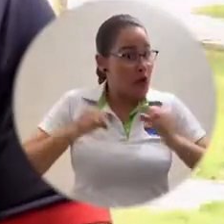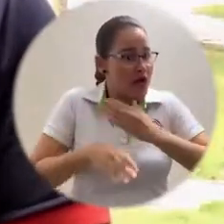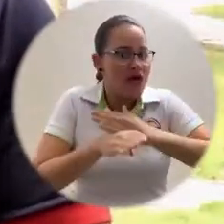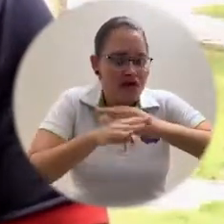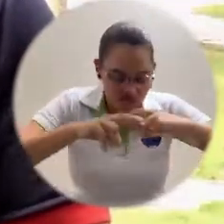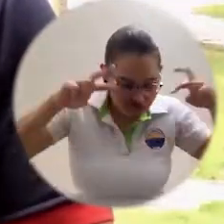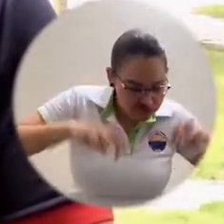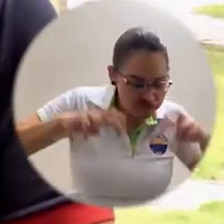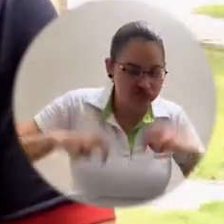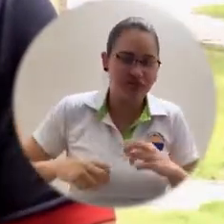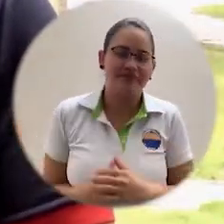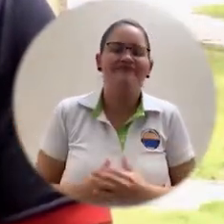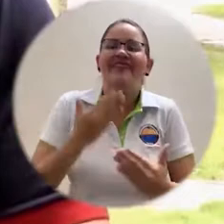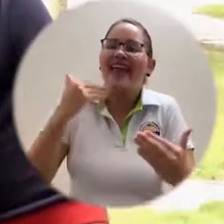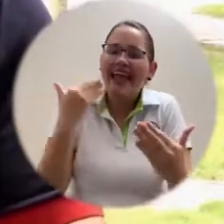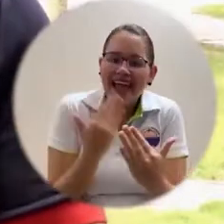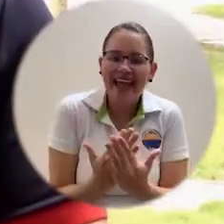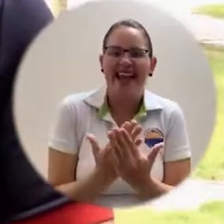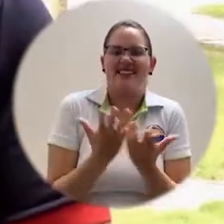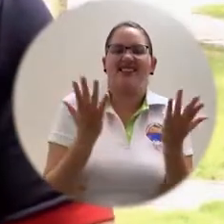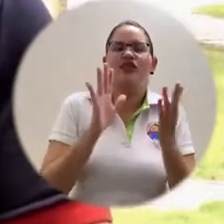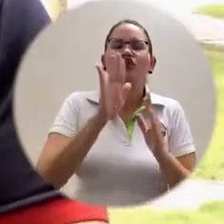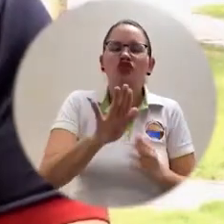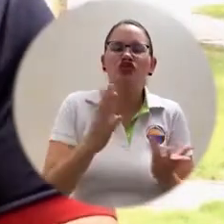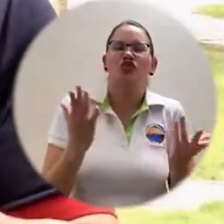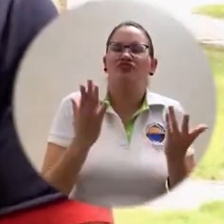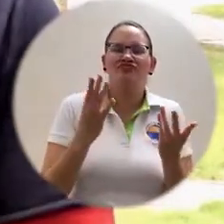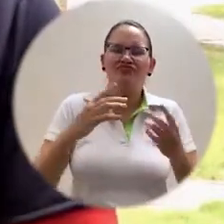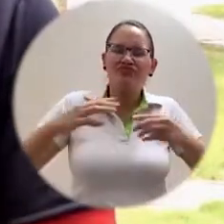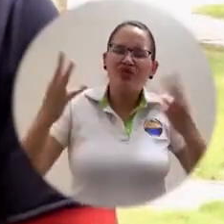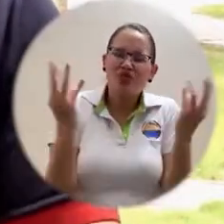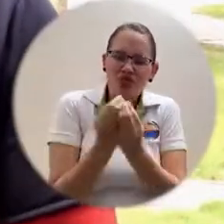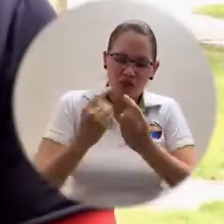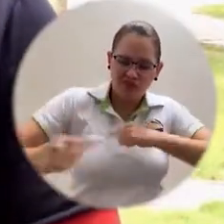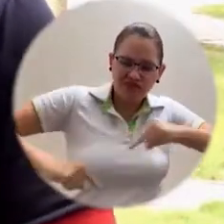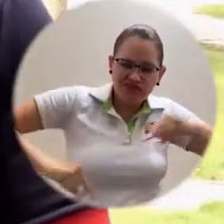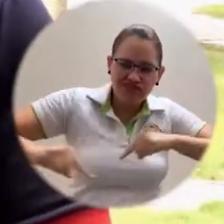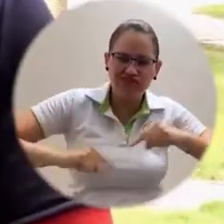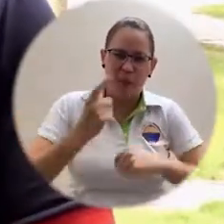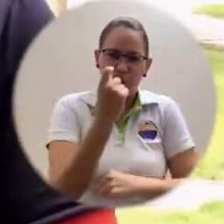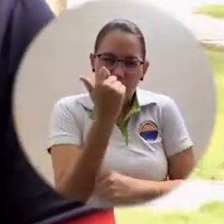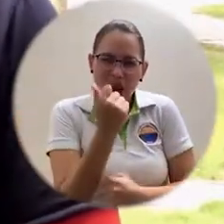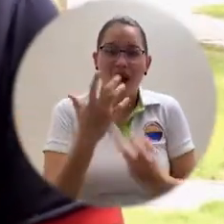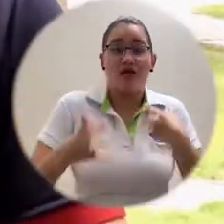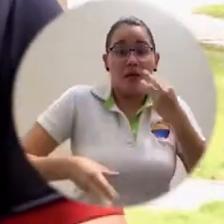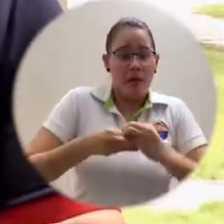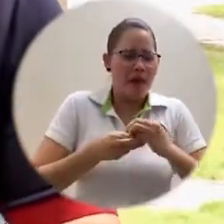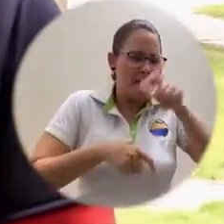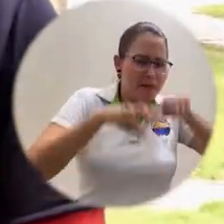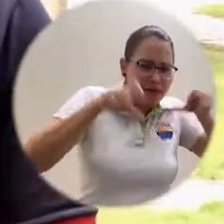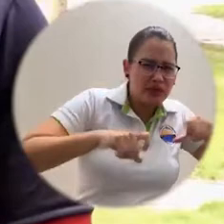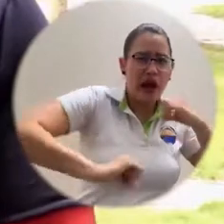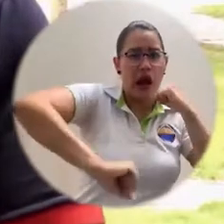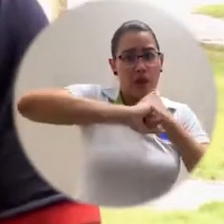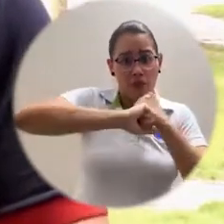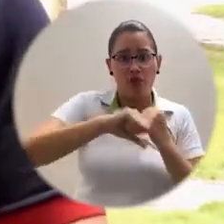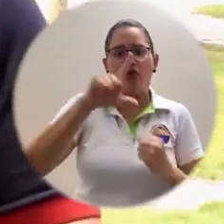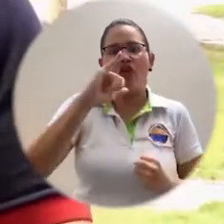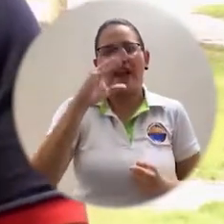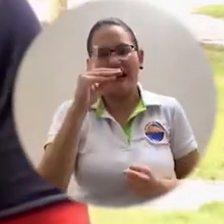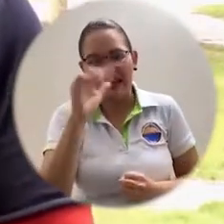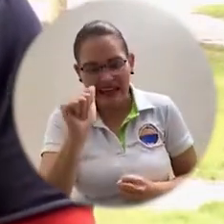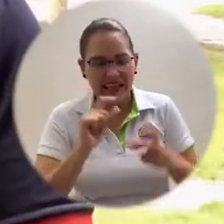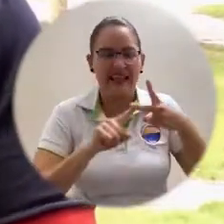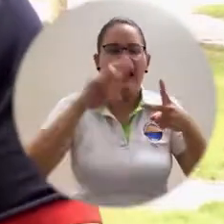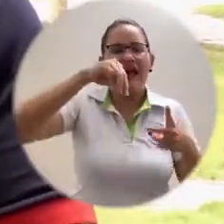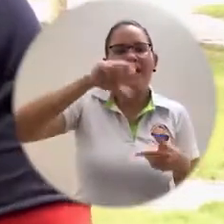Entonces quiero agradecer el trabajo y el compromiso de la Oficina de Infraestructura, de la Vicerrectoría Administrativa y Financiera, del equipo humano que